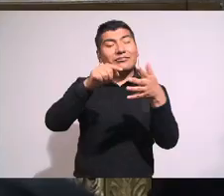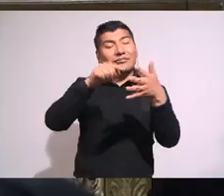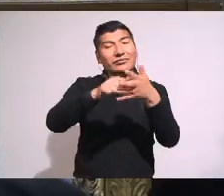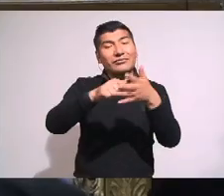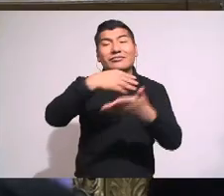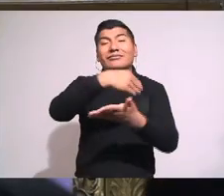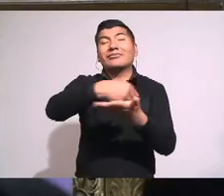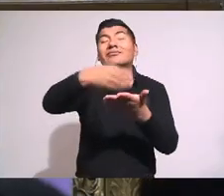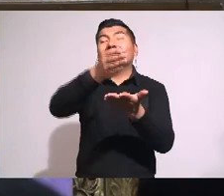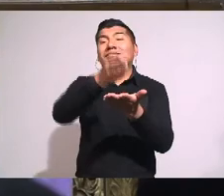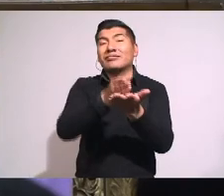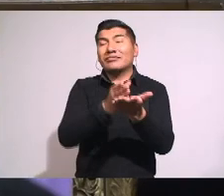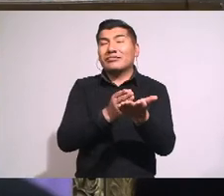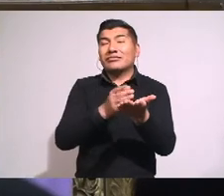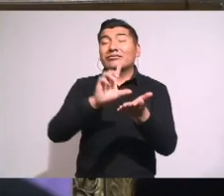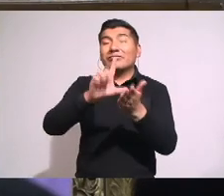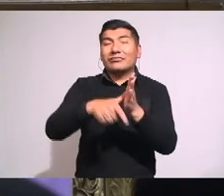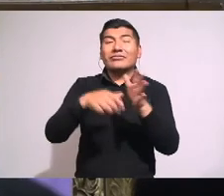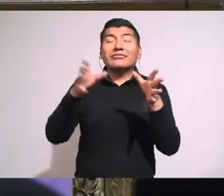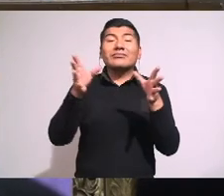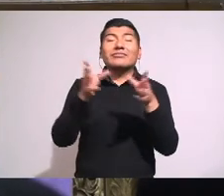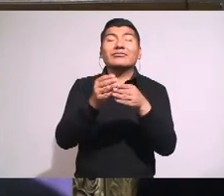torta. Después de la misa